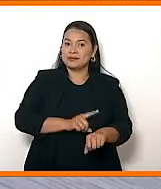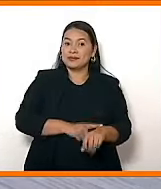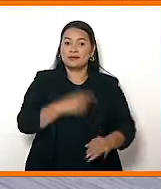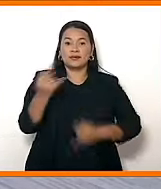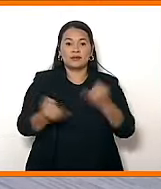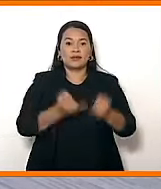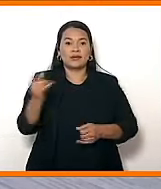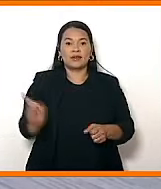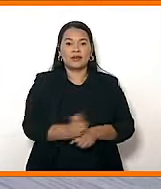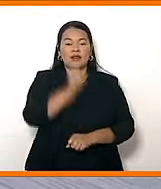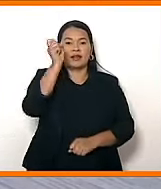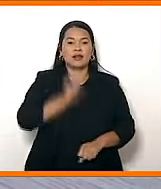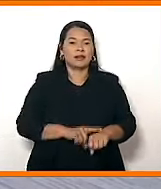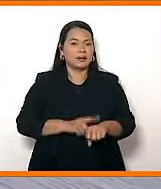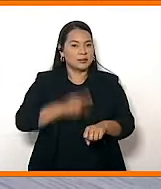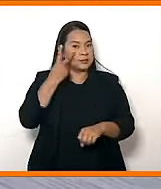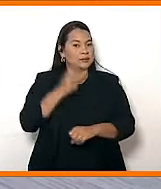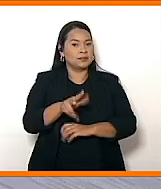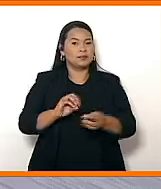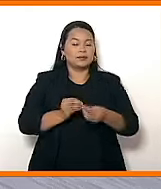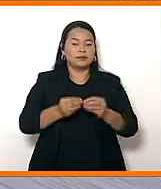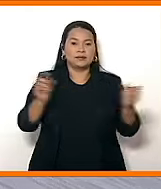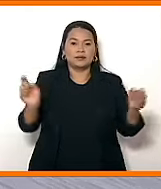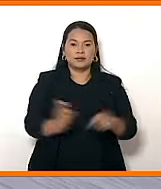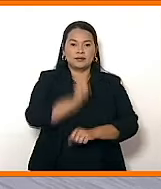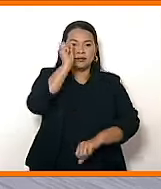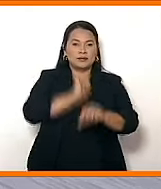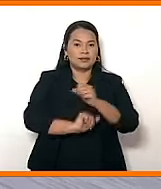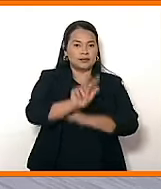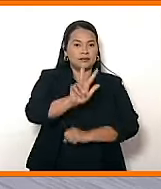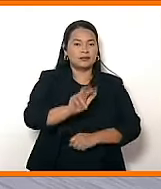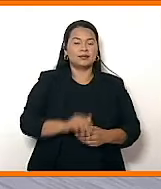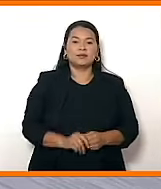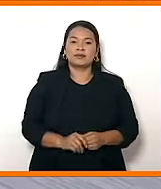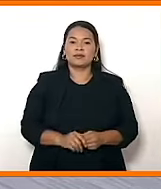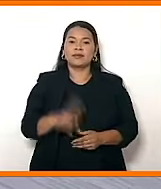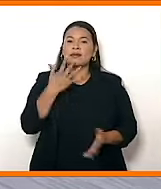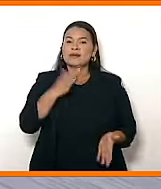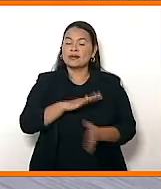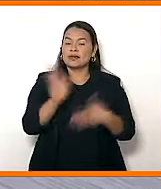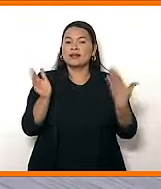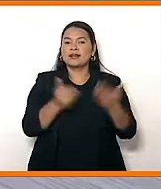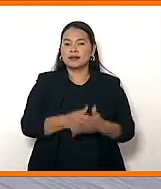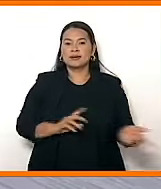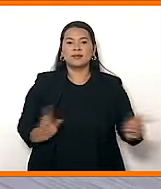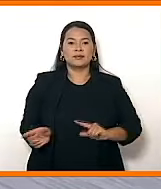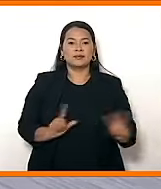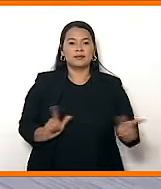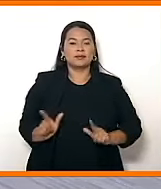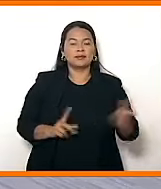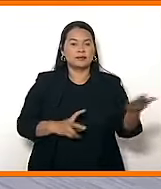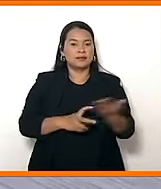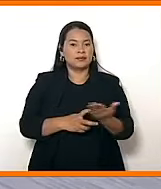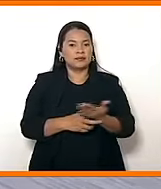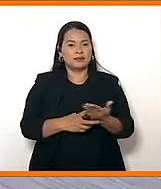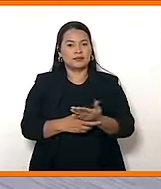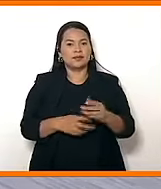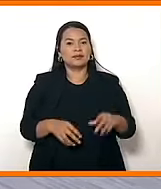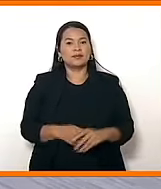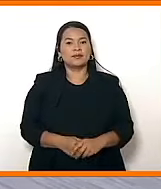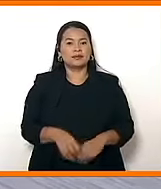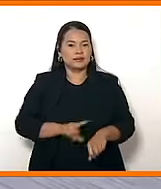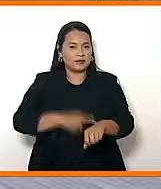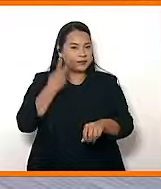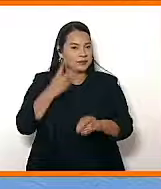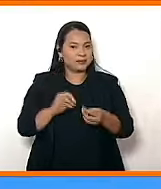y ganar. Conoceremos los tres números afortunados en Pega 3. Te deseo muchísima suerte y espero que estés listo con tu boleto para conocer estos